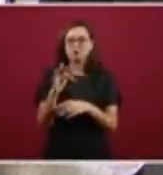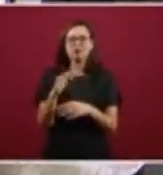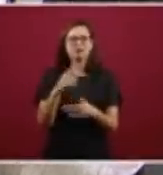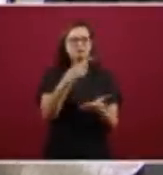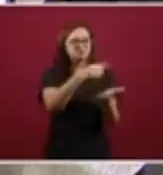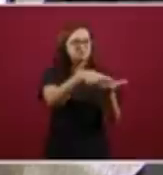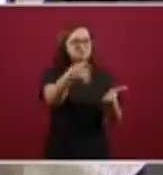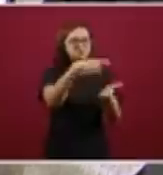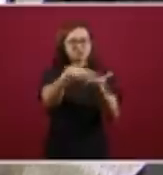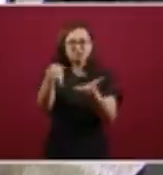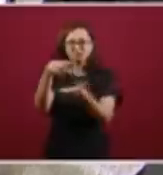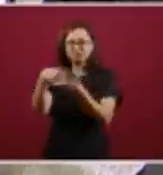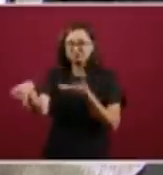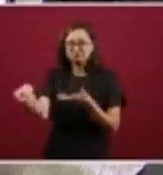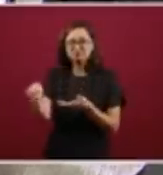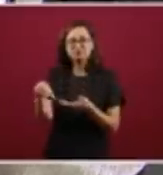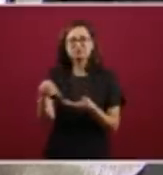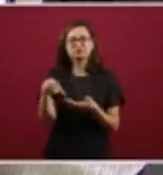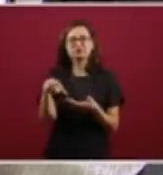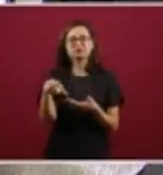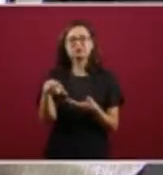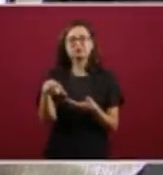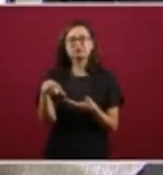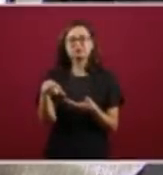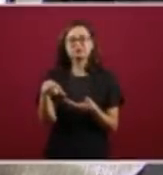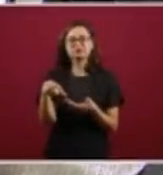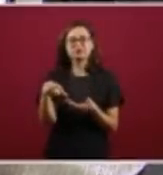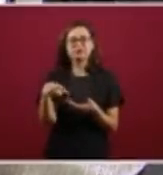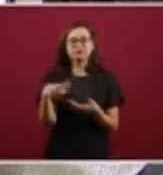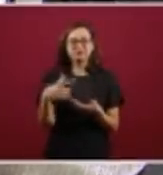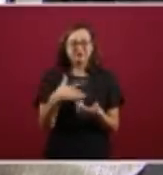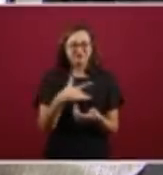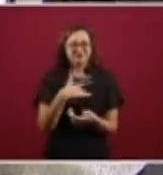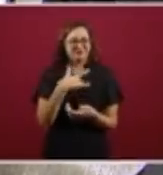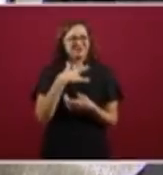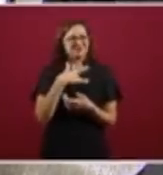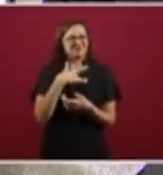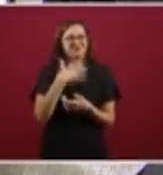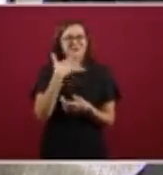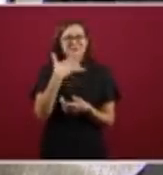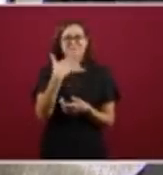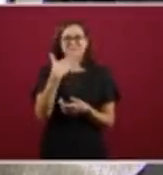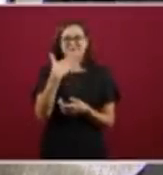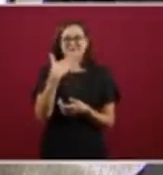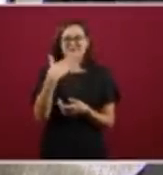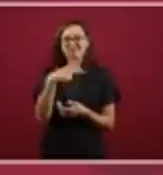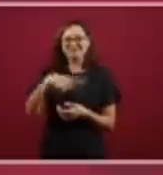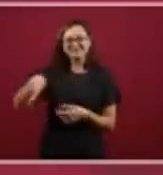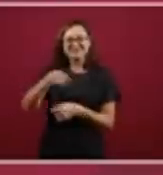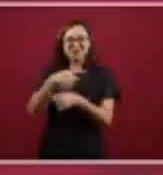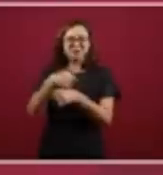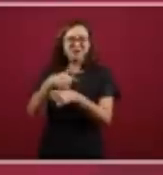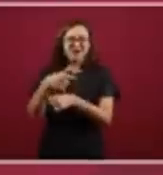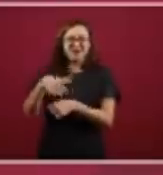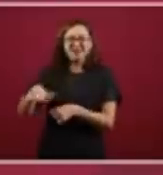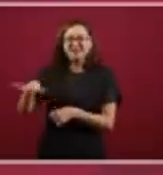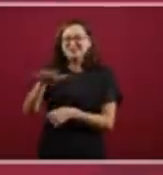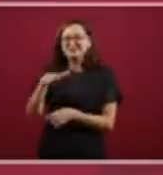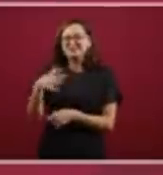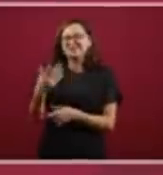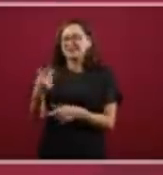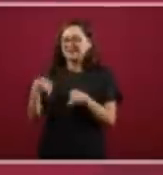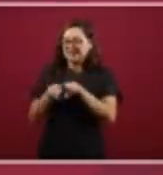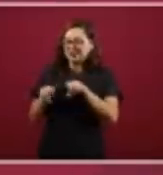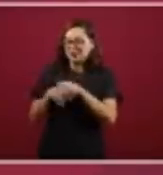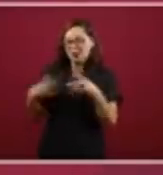compras y se sentían muy bien los abuelos, se llevaban hasta los nietos